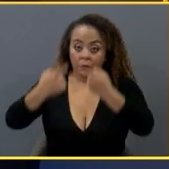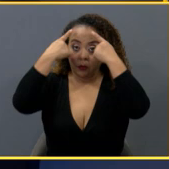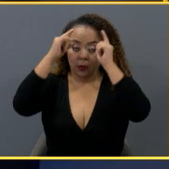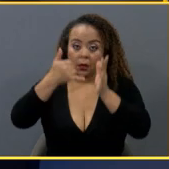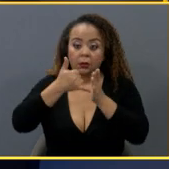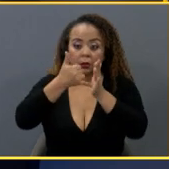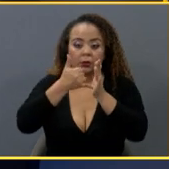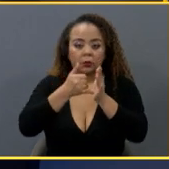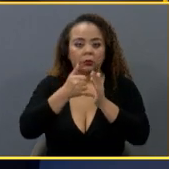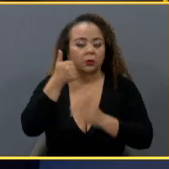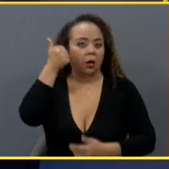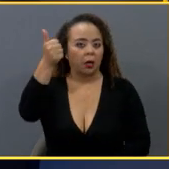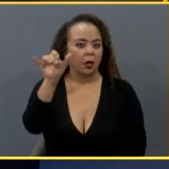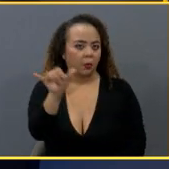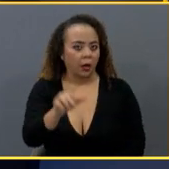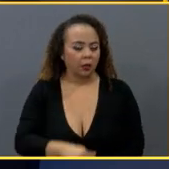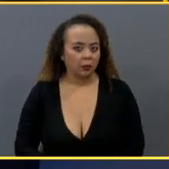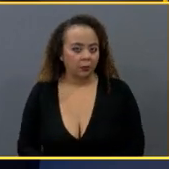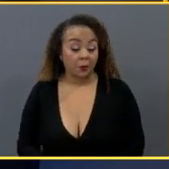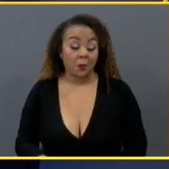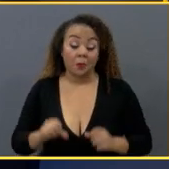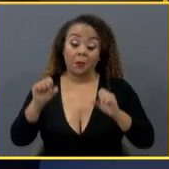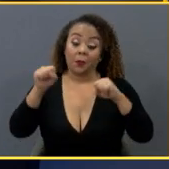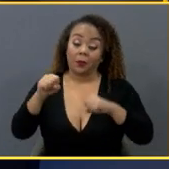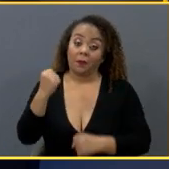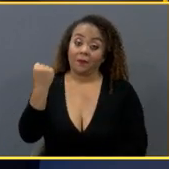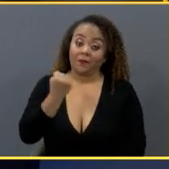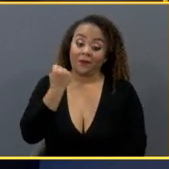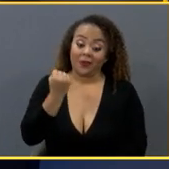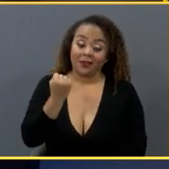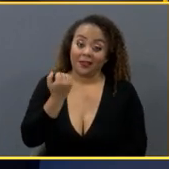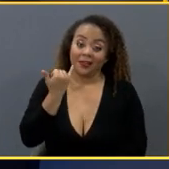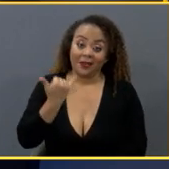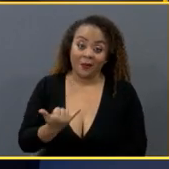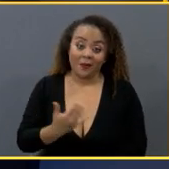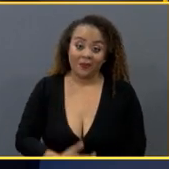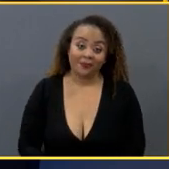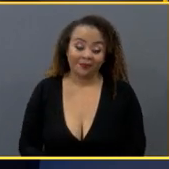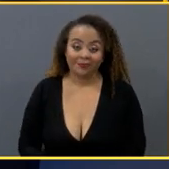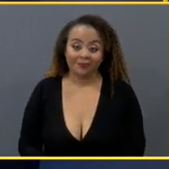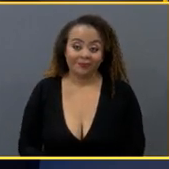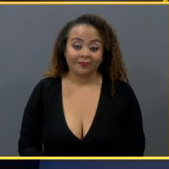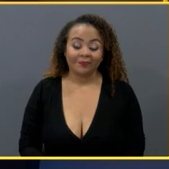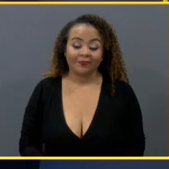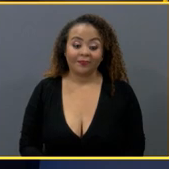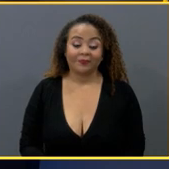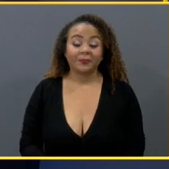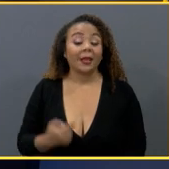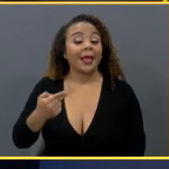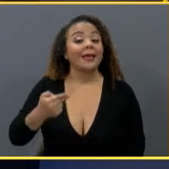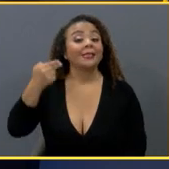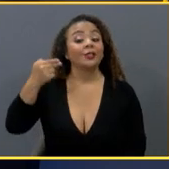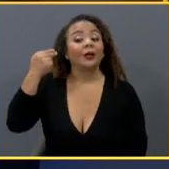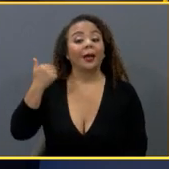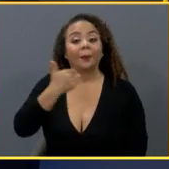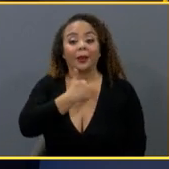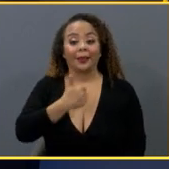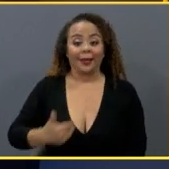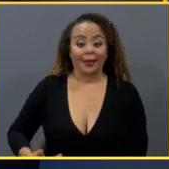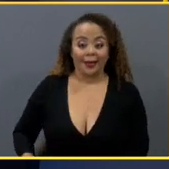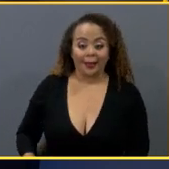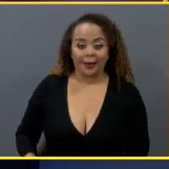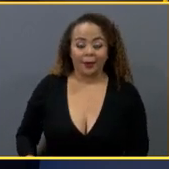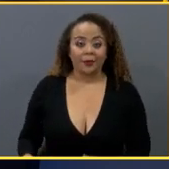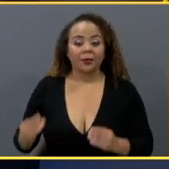títulos a la Liga Deportiva Alajuelense, que es una posibilidad latente a hoy que, con miras a esta final. Que históricamente el Herediano incluso era el de